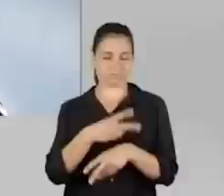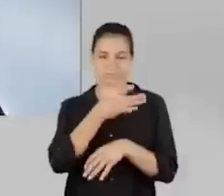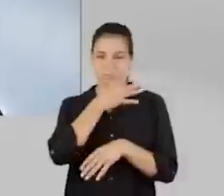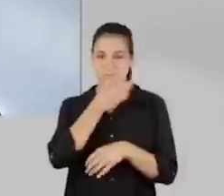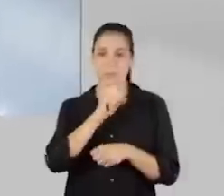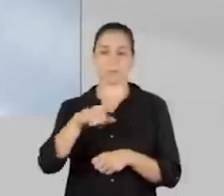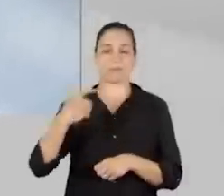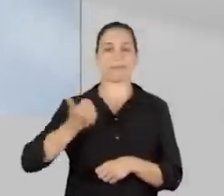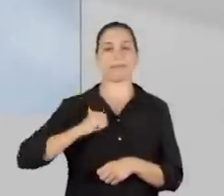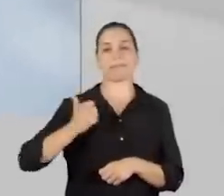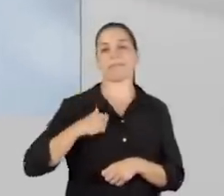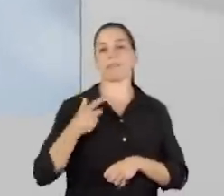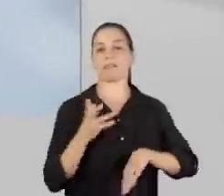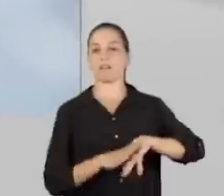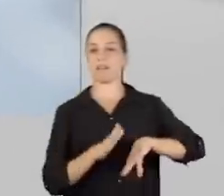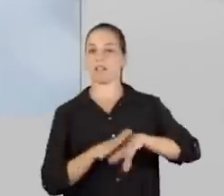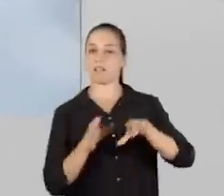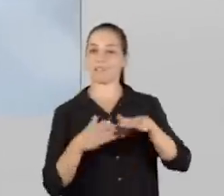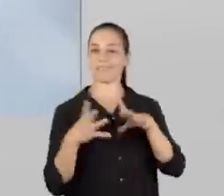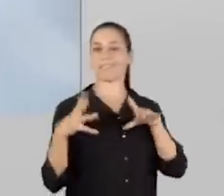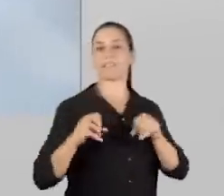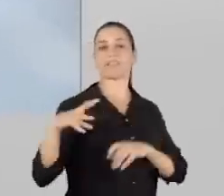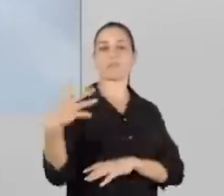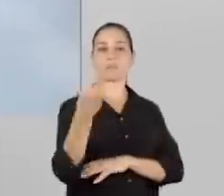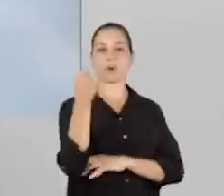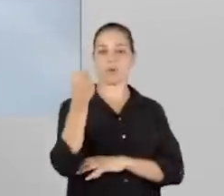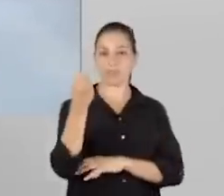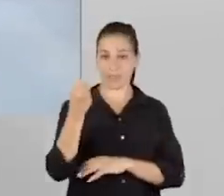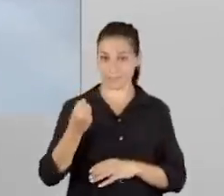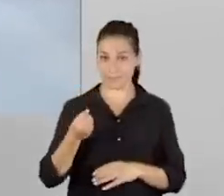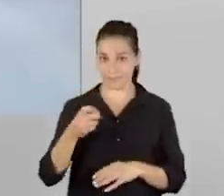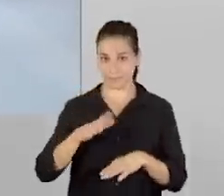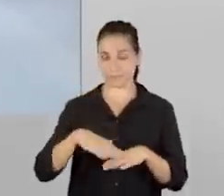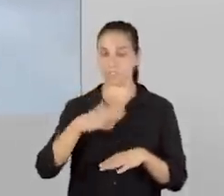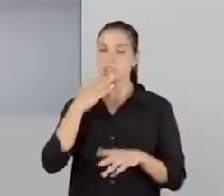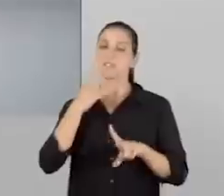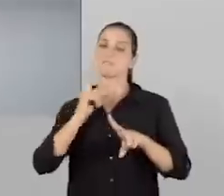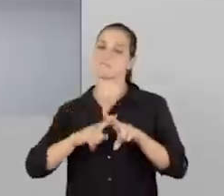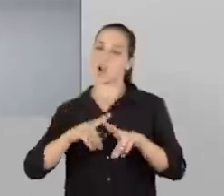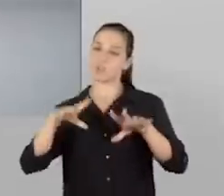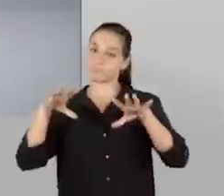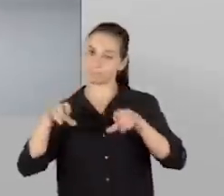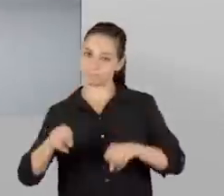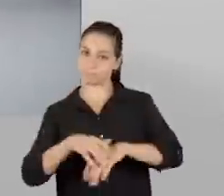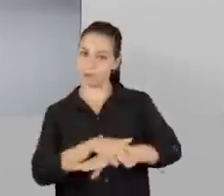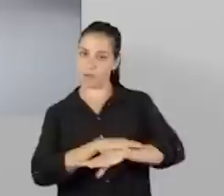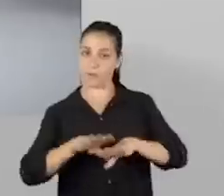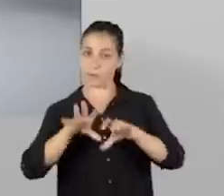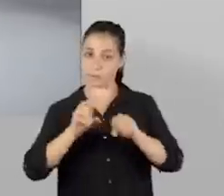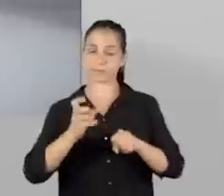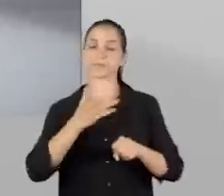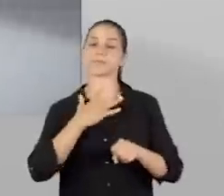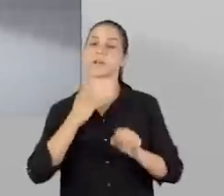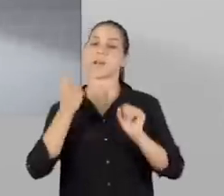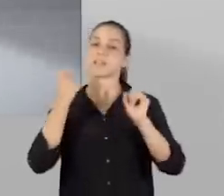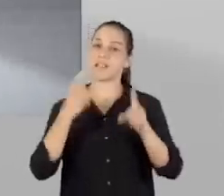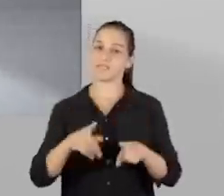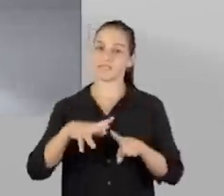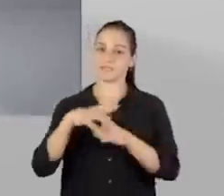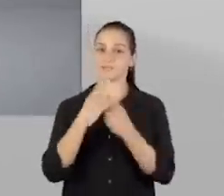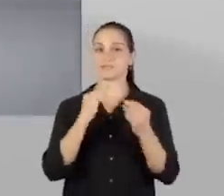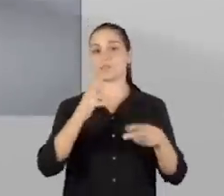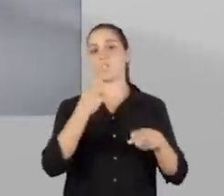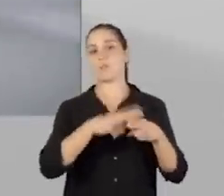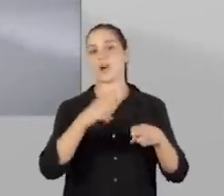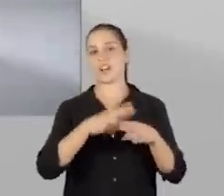izquierda para llegar al poder solo si está vox solo si está vox Hay una posibilidad de acabar con las políticas del socialismo para